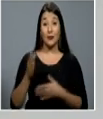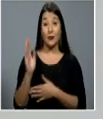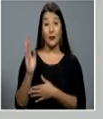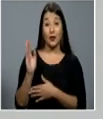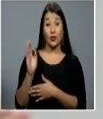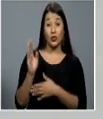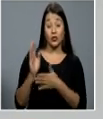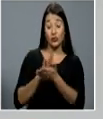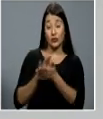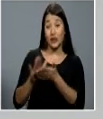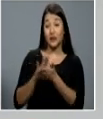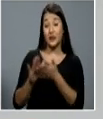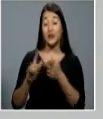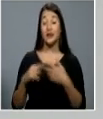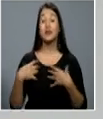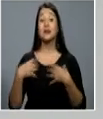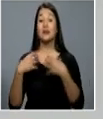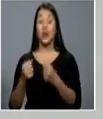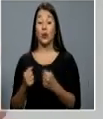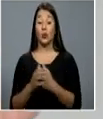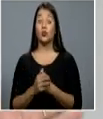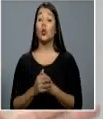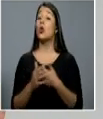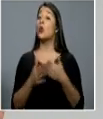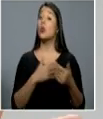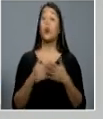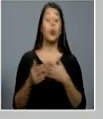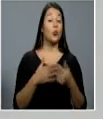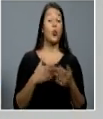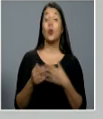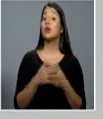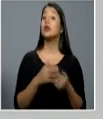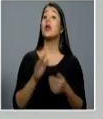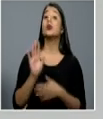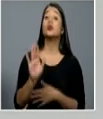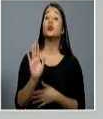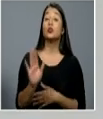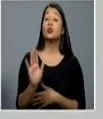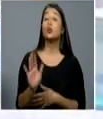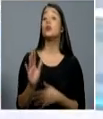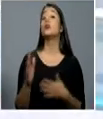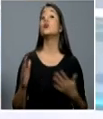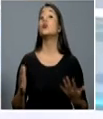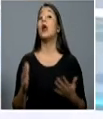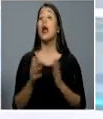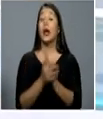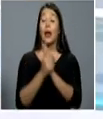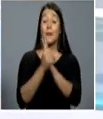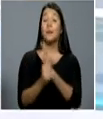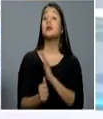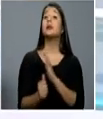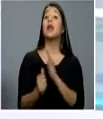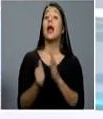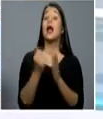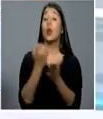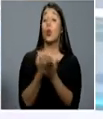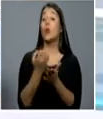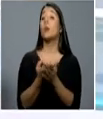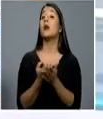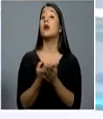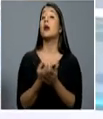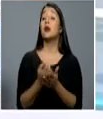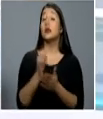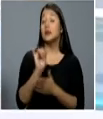salud que llegan a todos, independientemente de su capacidad económica, están